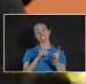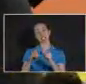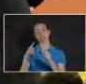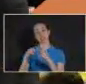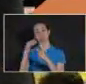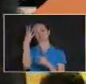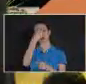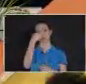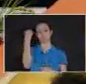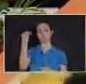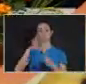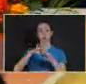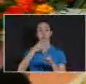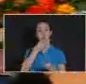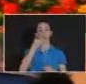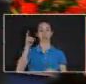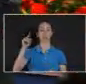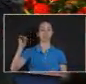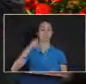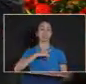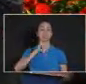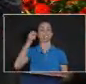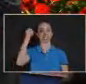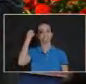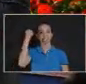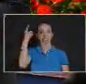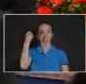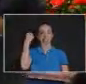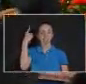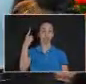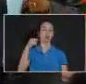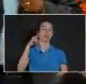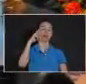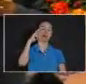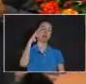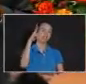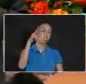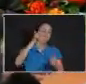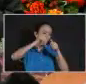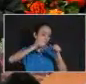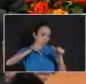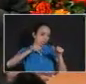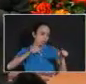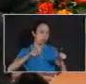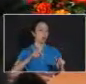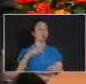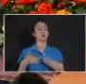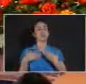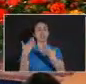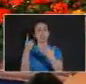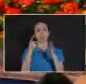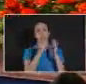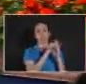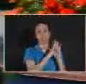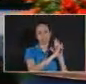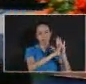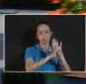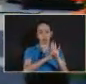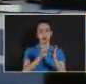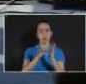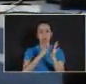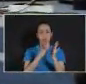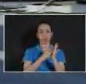recibiendo, discerniendo, diciendo, vamos a ver, ¿qué es lo que siento? Le voy a poner el ejemplo bíblico de esto. Al apóstol Pablo,